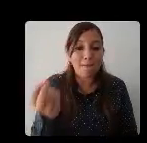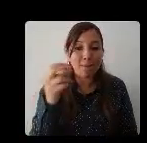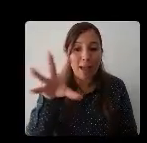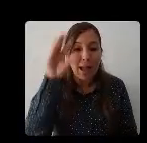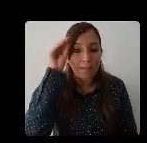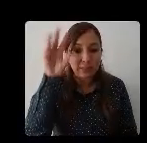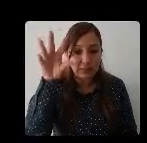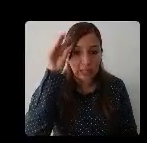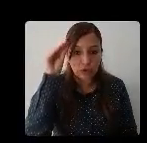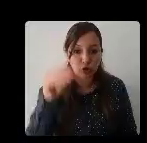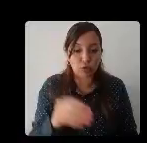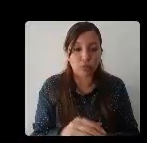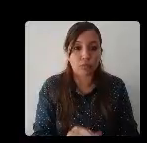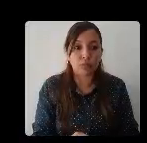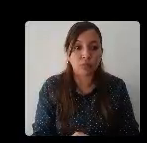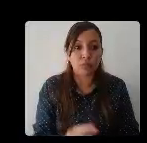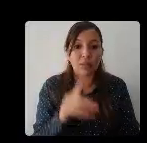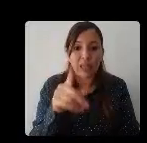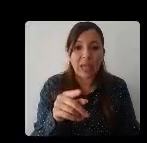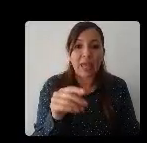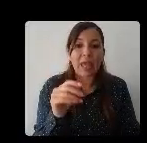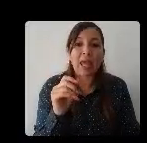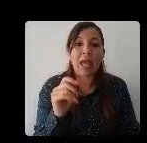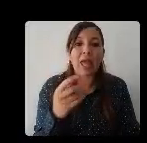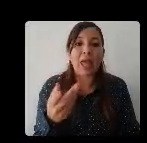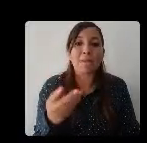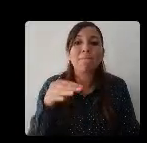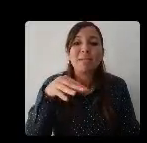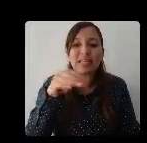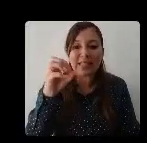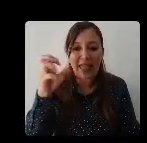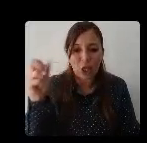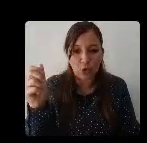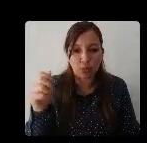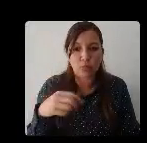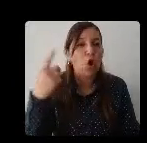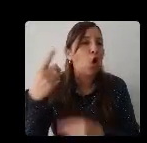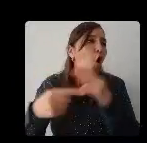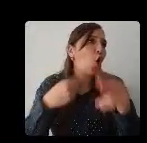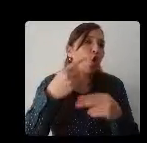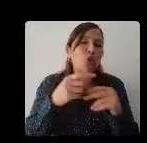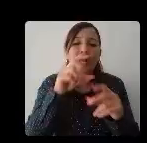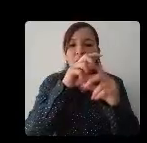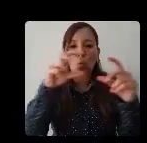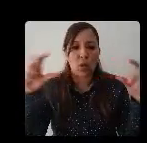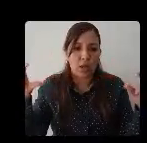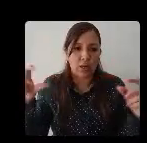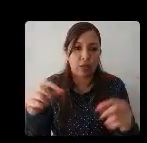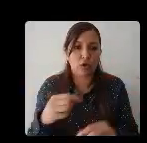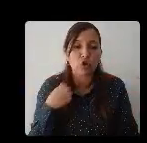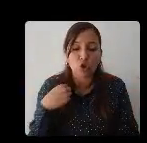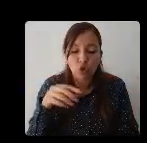del ministerio o alguna otra ONG. Entonces, nosotros hemos participado para tener conocimiento, ¿no? ¿Cómo vamos